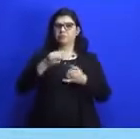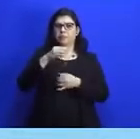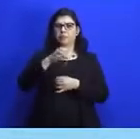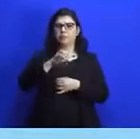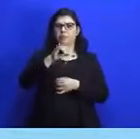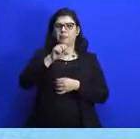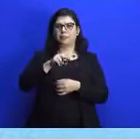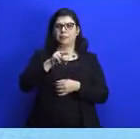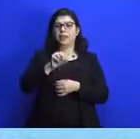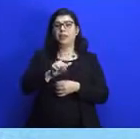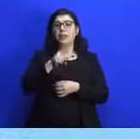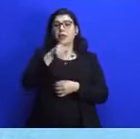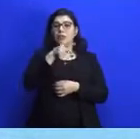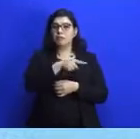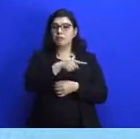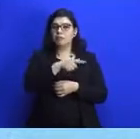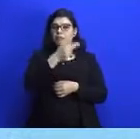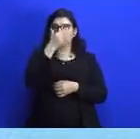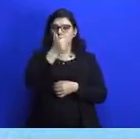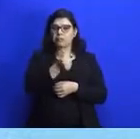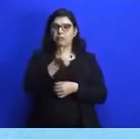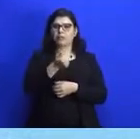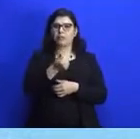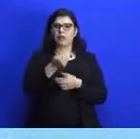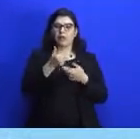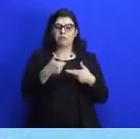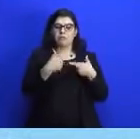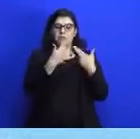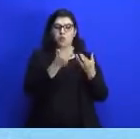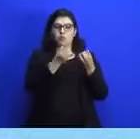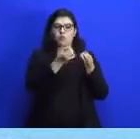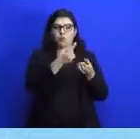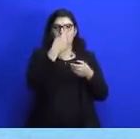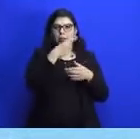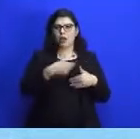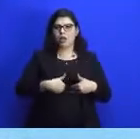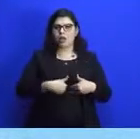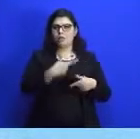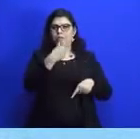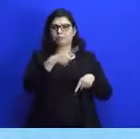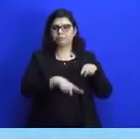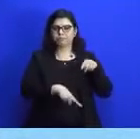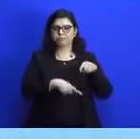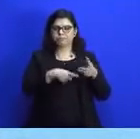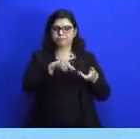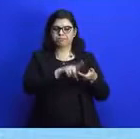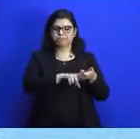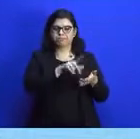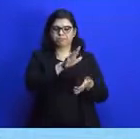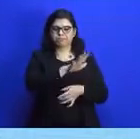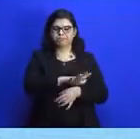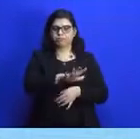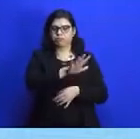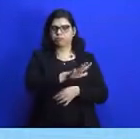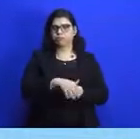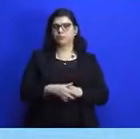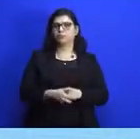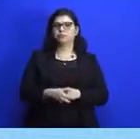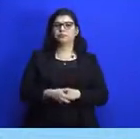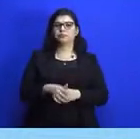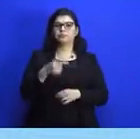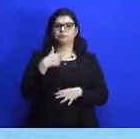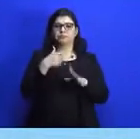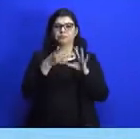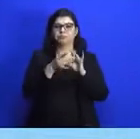donante más relevante en la lucha contra el hambre en la región. Y déjenme darles un número que realmente